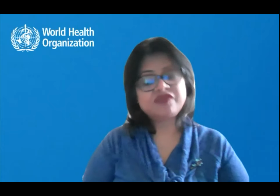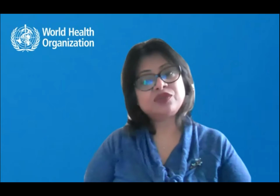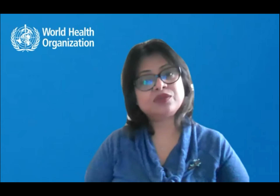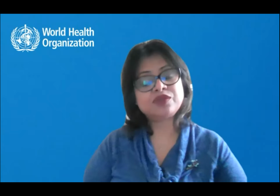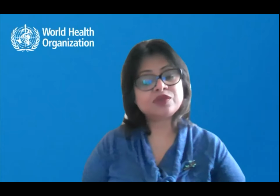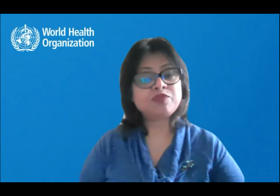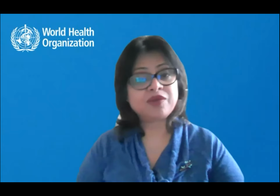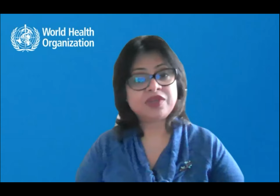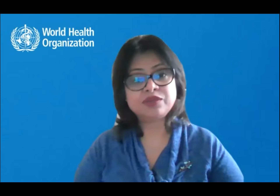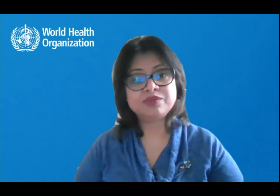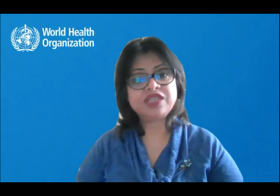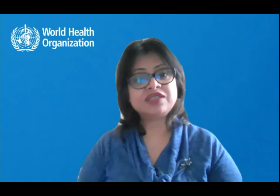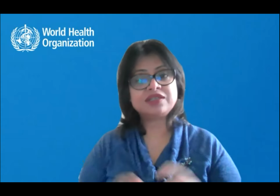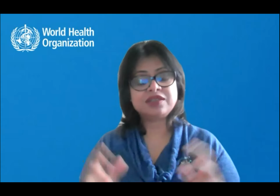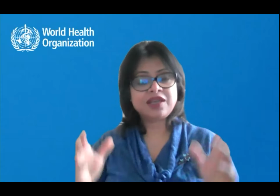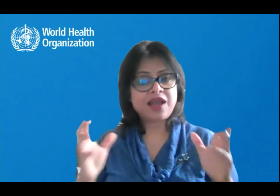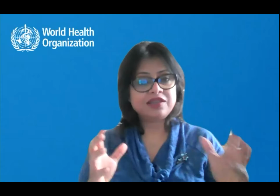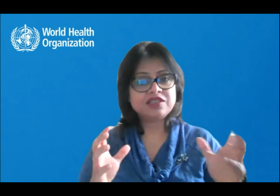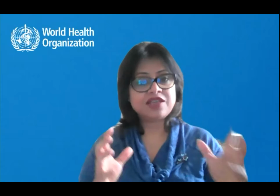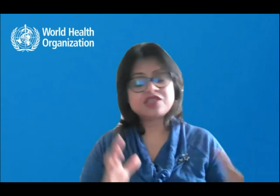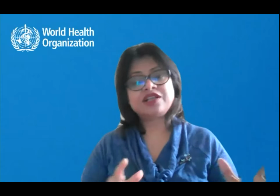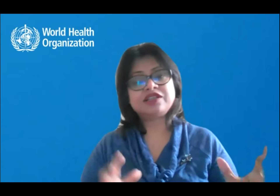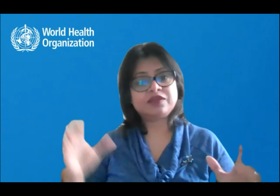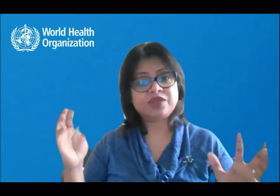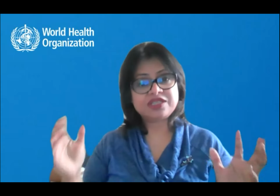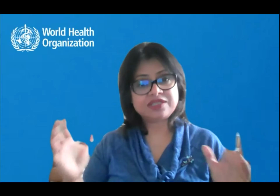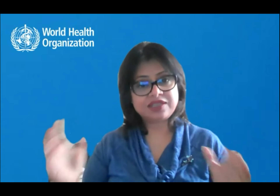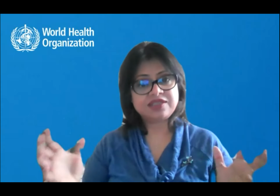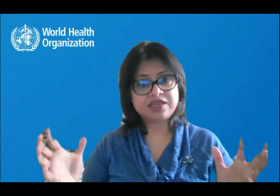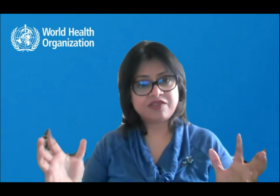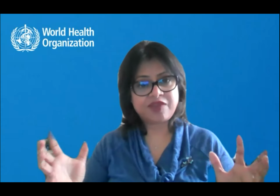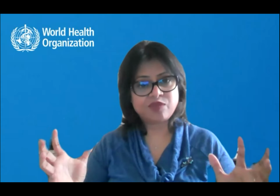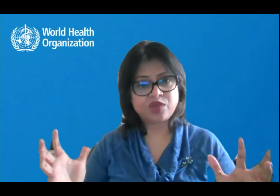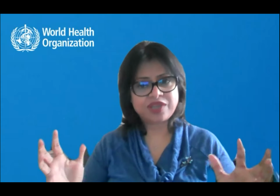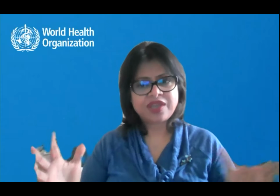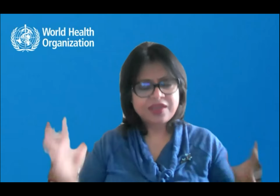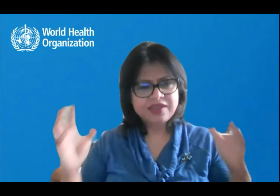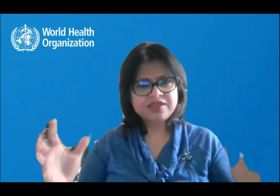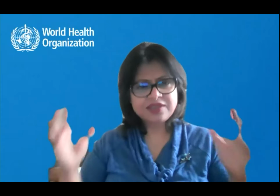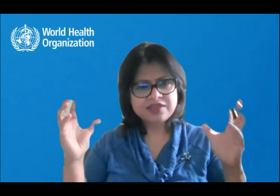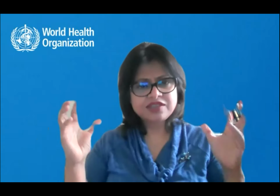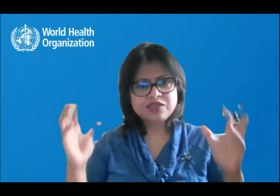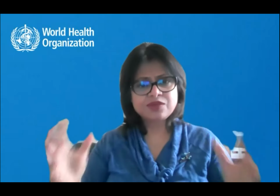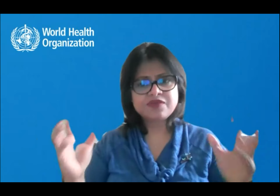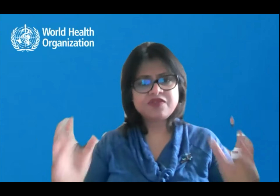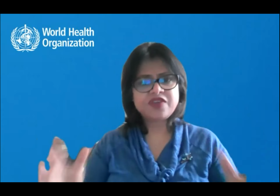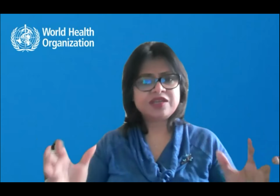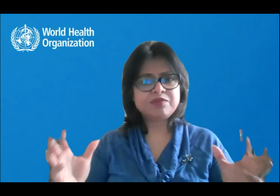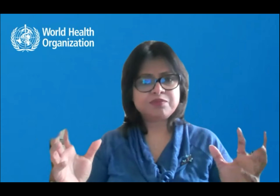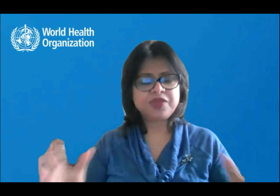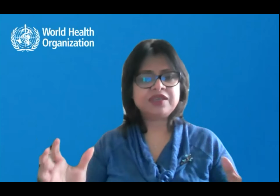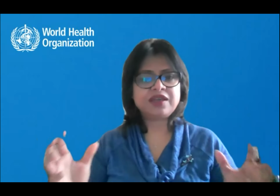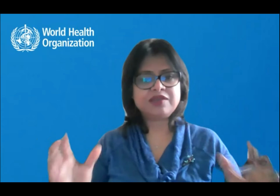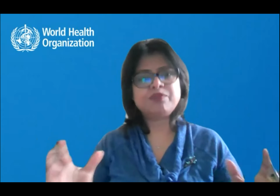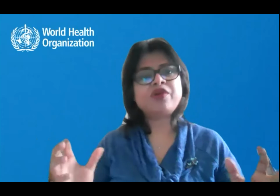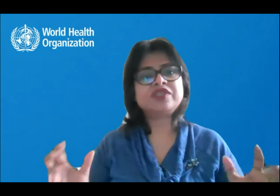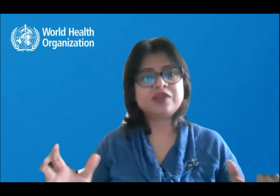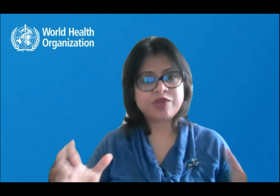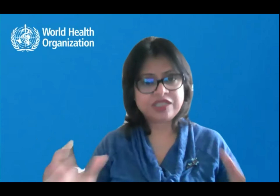cosas que quiero resaltar, esas son las tres cosas que quiero resaltar. Y ahora, yendo a lo que dijo la doctora Pablo sobre el marco